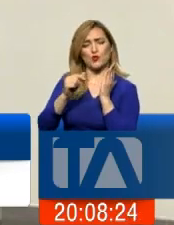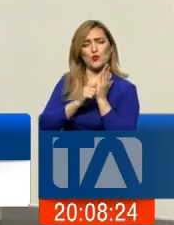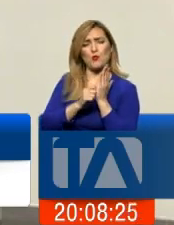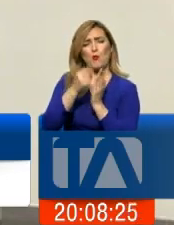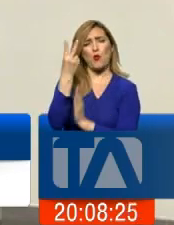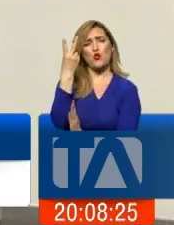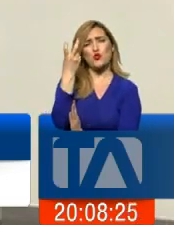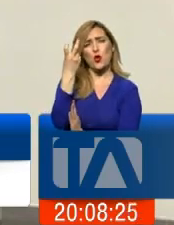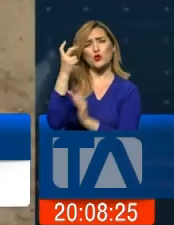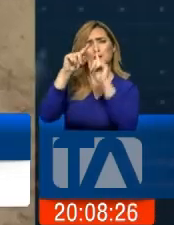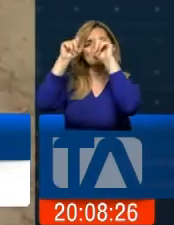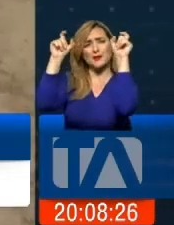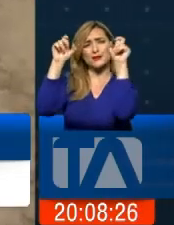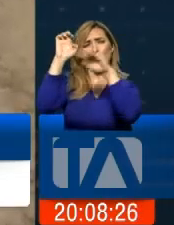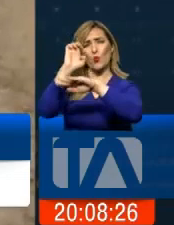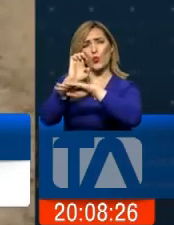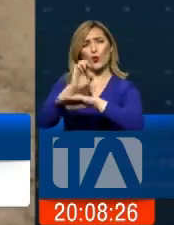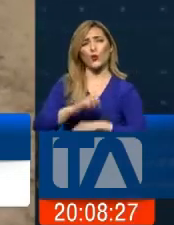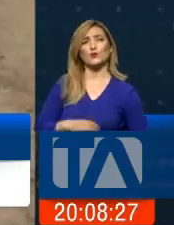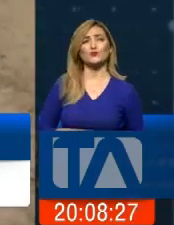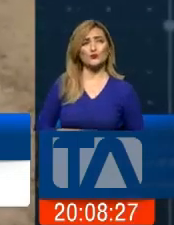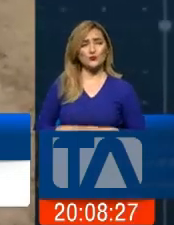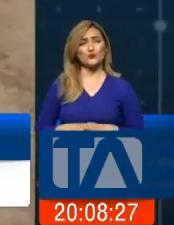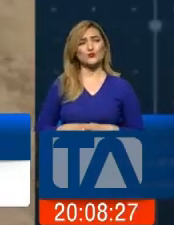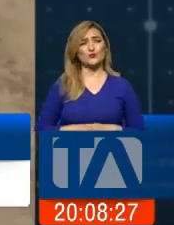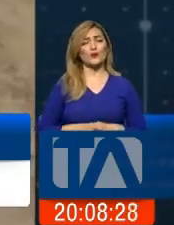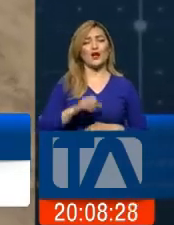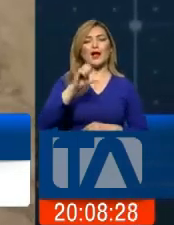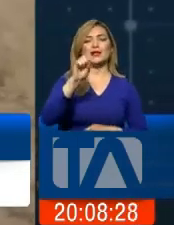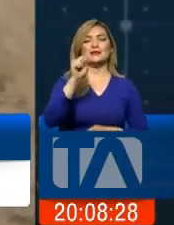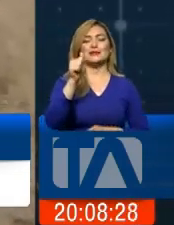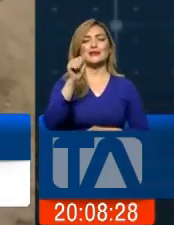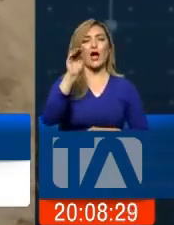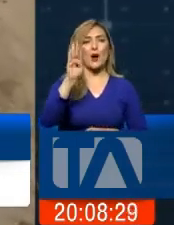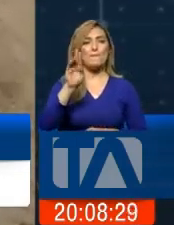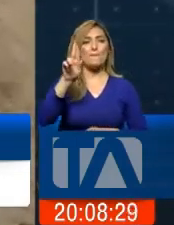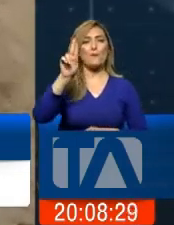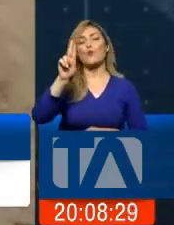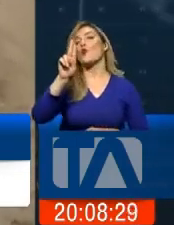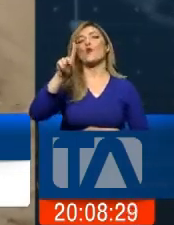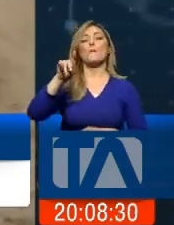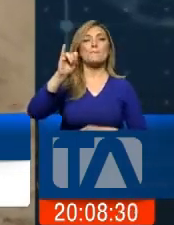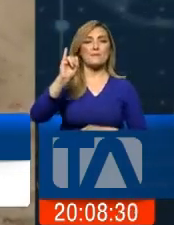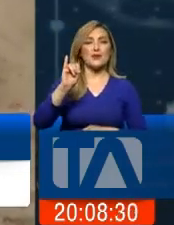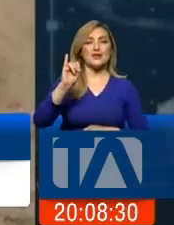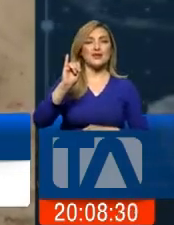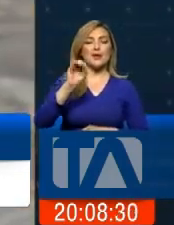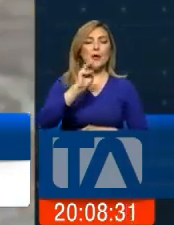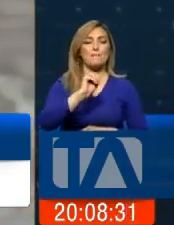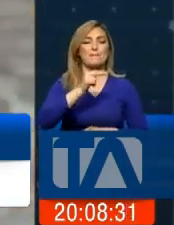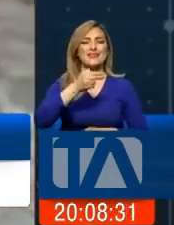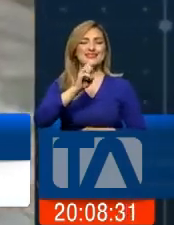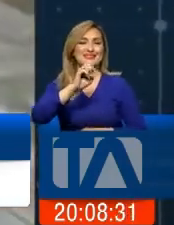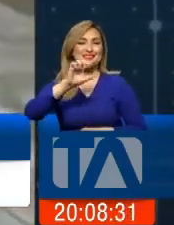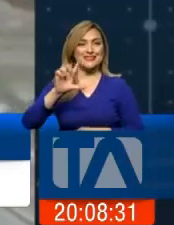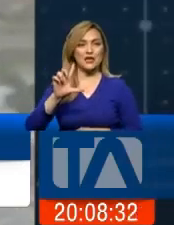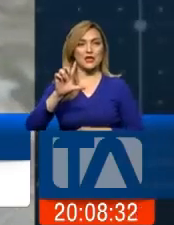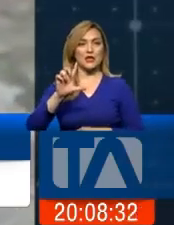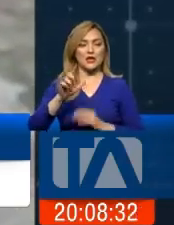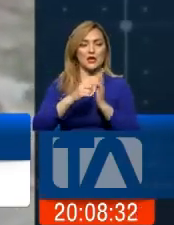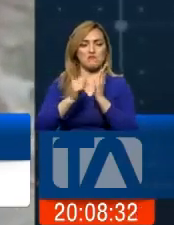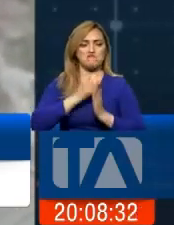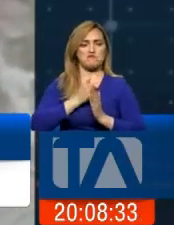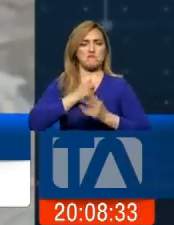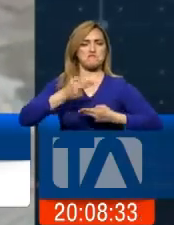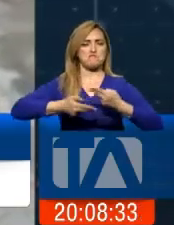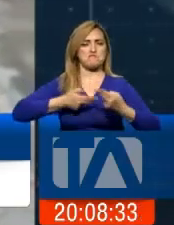de empresas en Ecuador. En una de ellas, Sabupi S.A., comparte acciones con Michel Bucaram Puley, hijo menor del